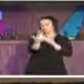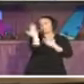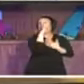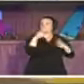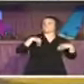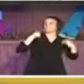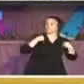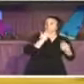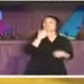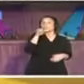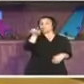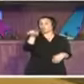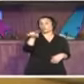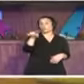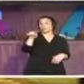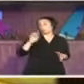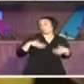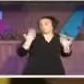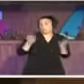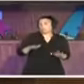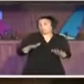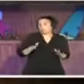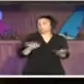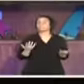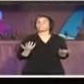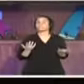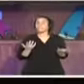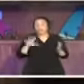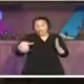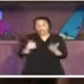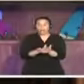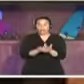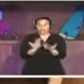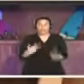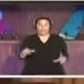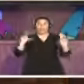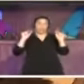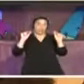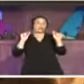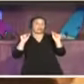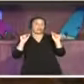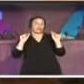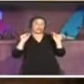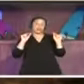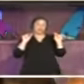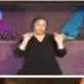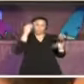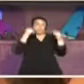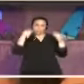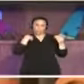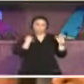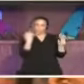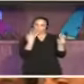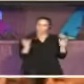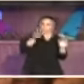tú contento estás, de que al final lo consiguieras, te